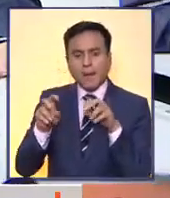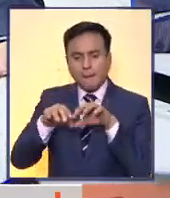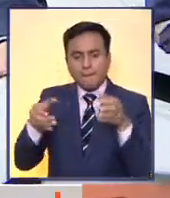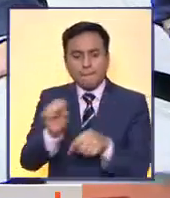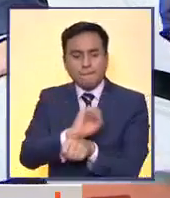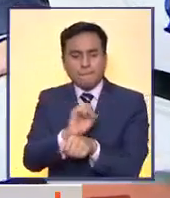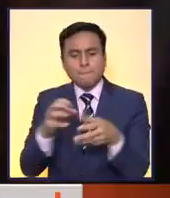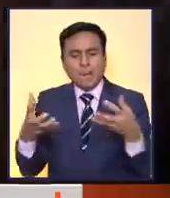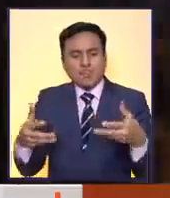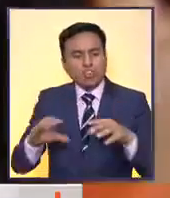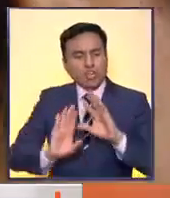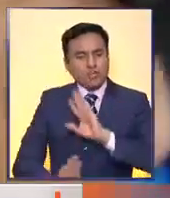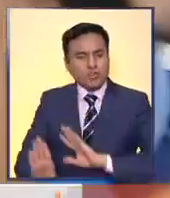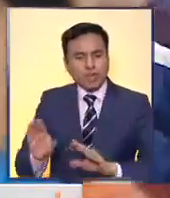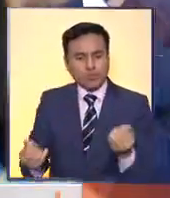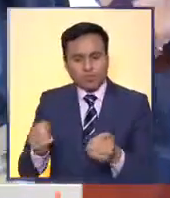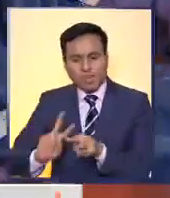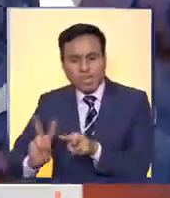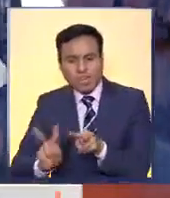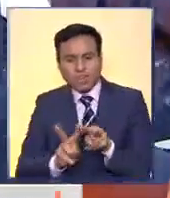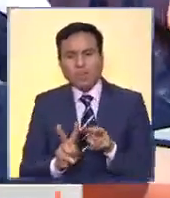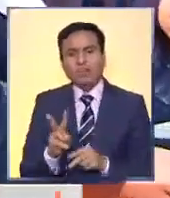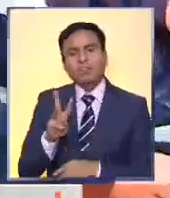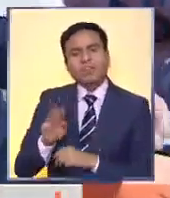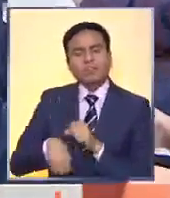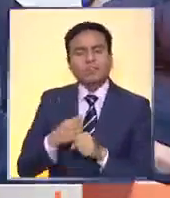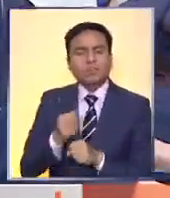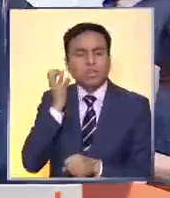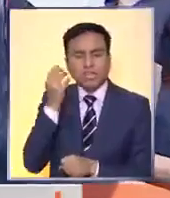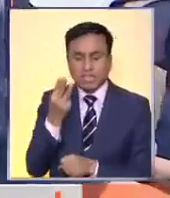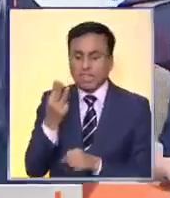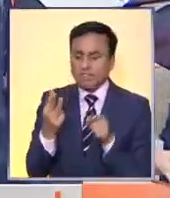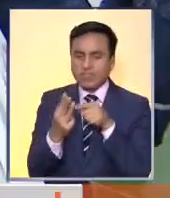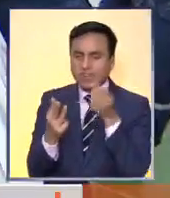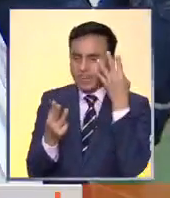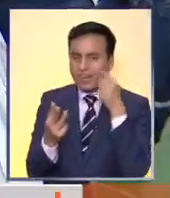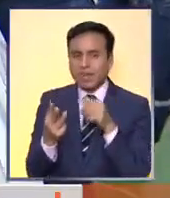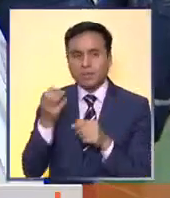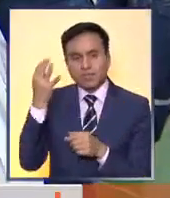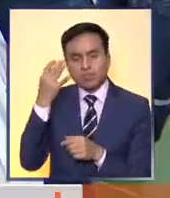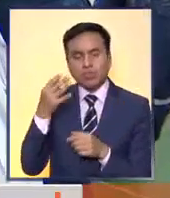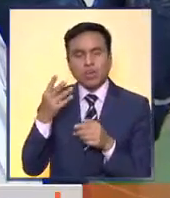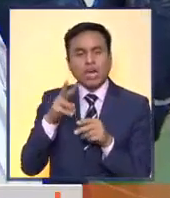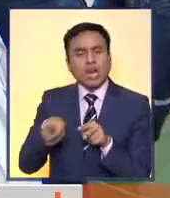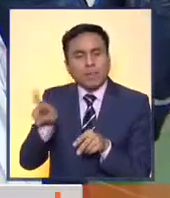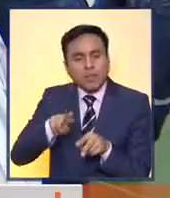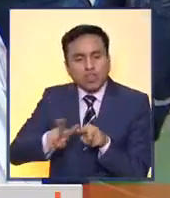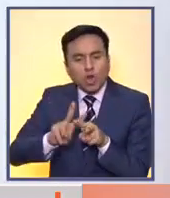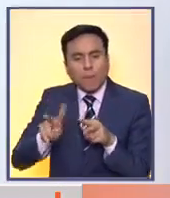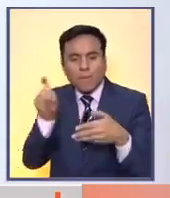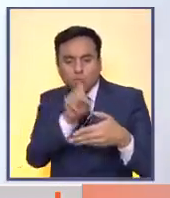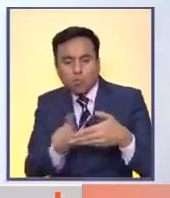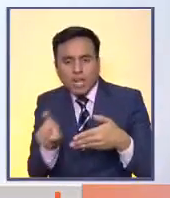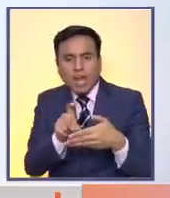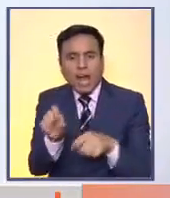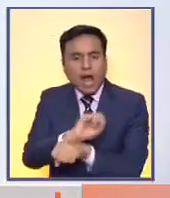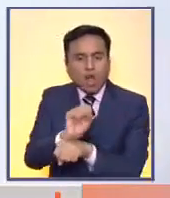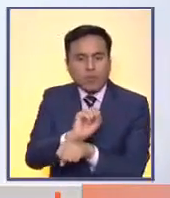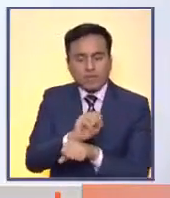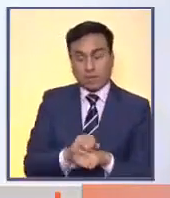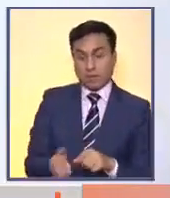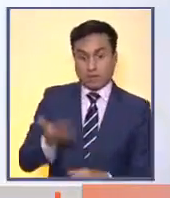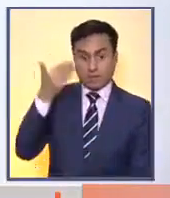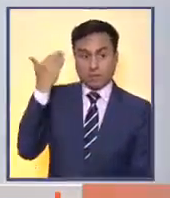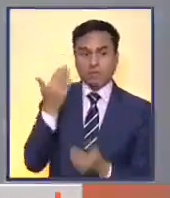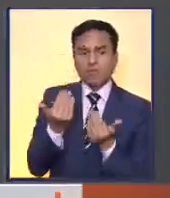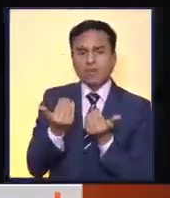Tiene 23 años, es una de las tres mujeres que se capacitan en este curso de reparación y pintura automotriz. Al principio